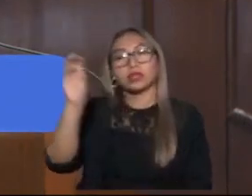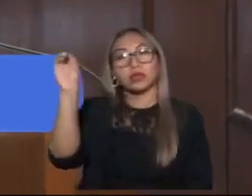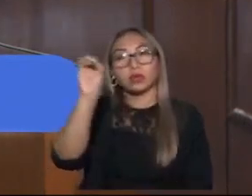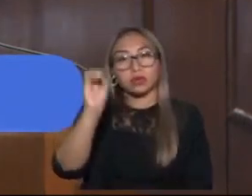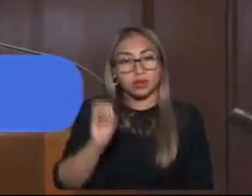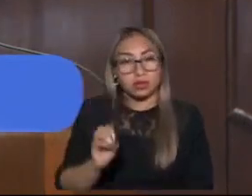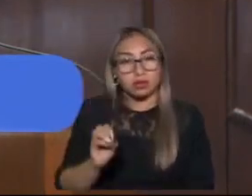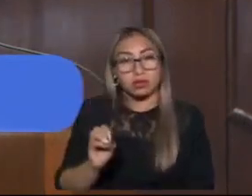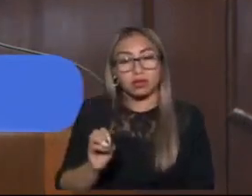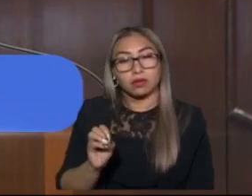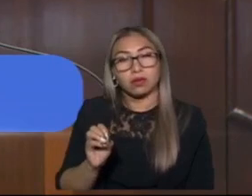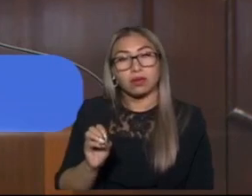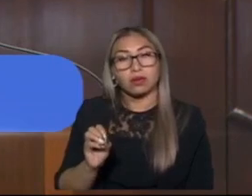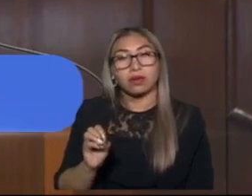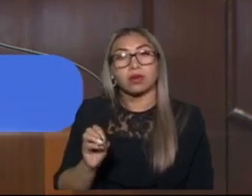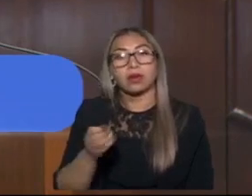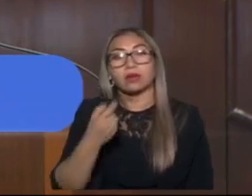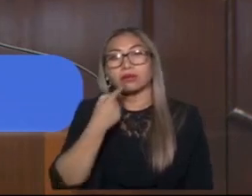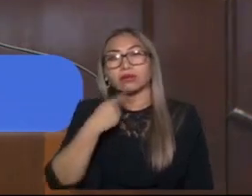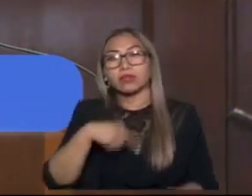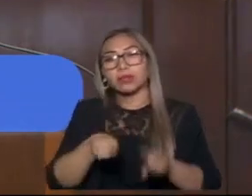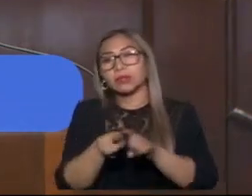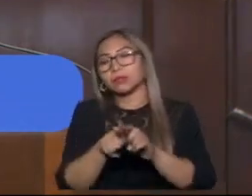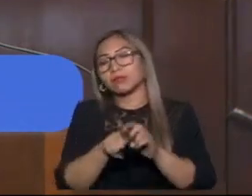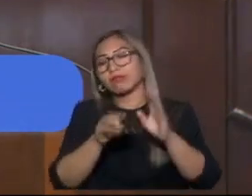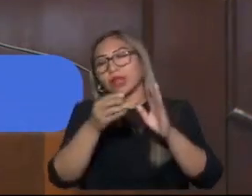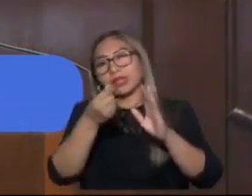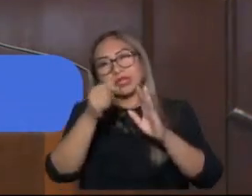1.6%, la más baja de la región.